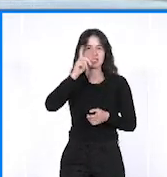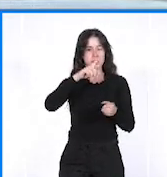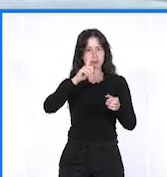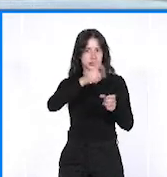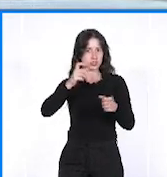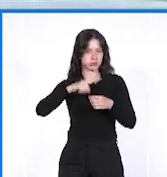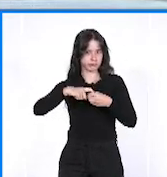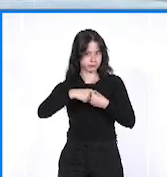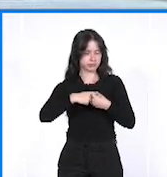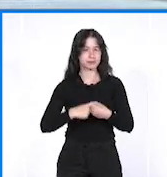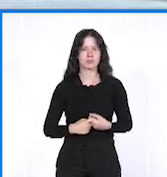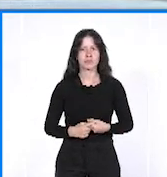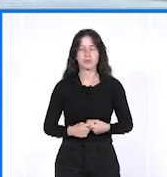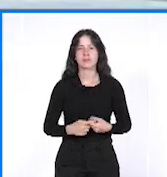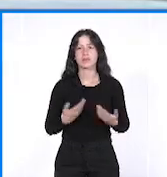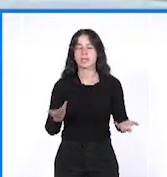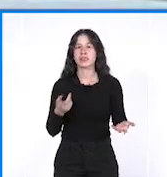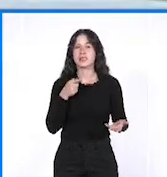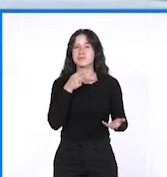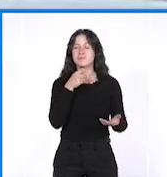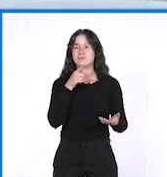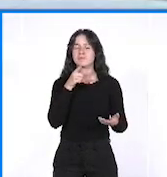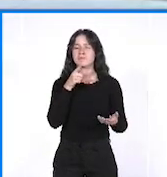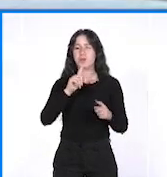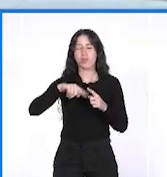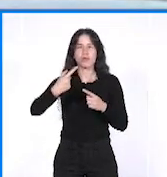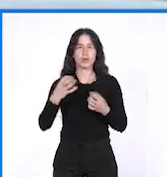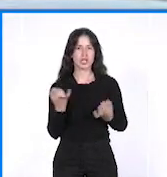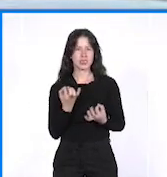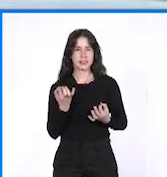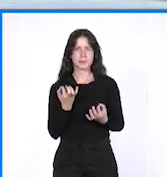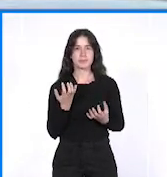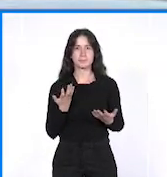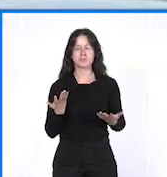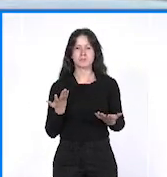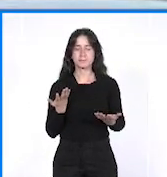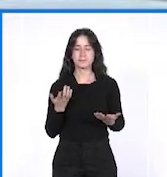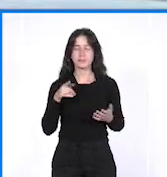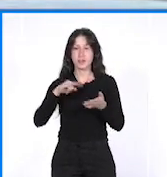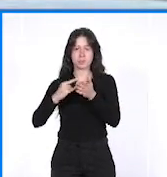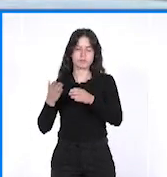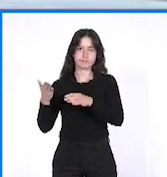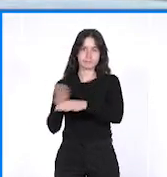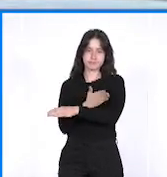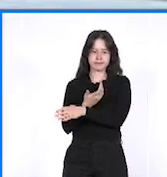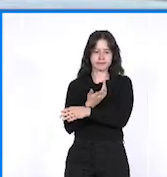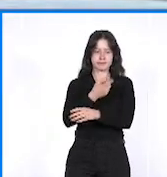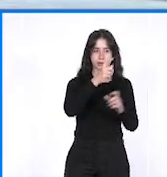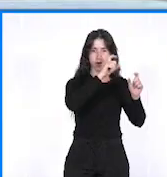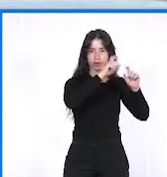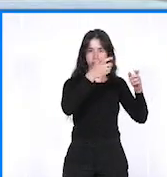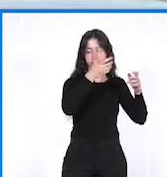no E eso supuso tener que preparar junto con distintos colaboradores